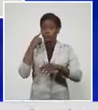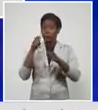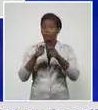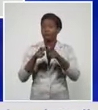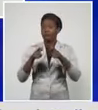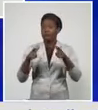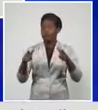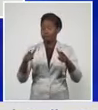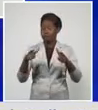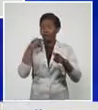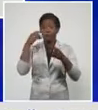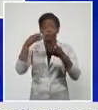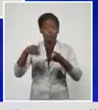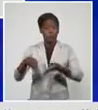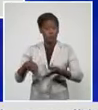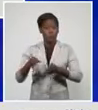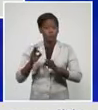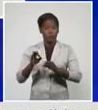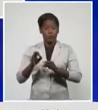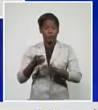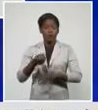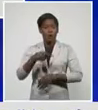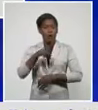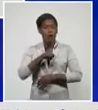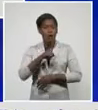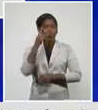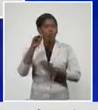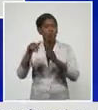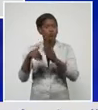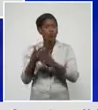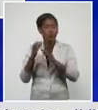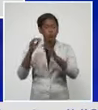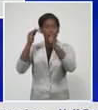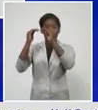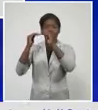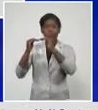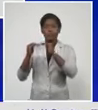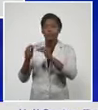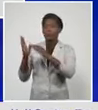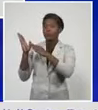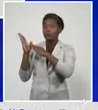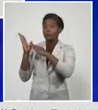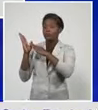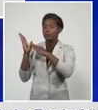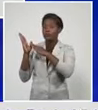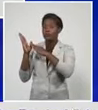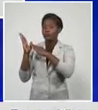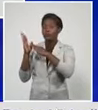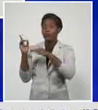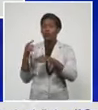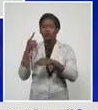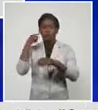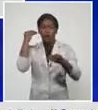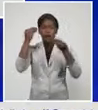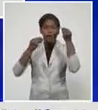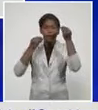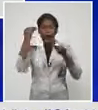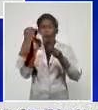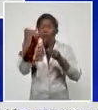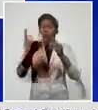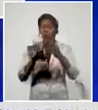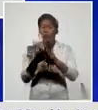que han fallecido en el día de ayer. Estos son los datos de un día de trabajo que, bueno, puede expresar